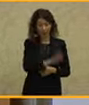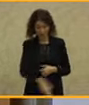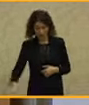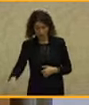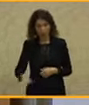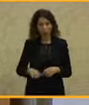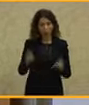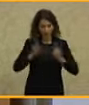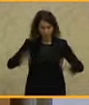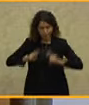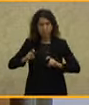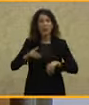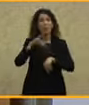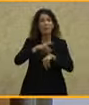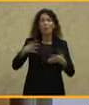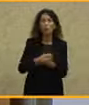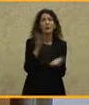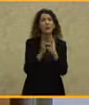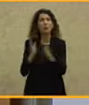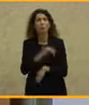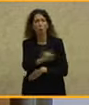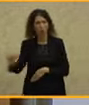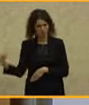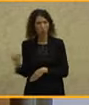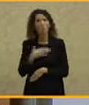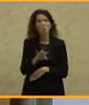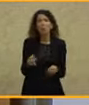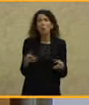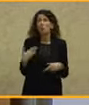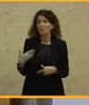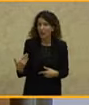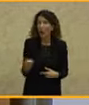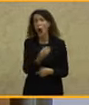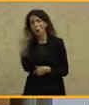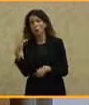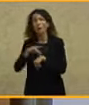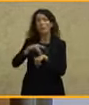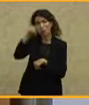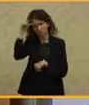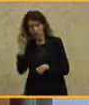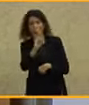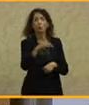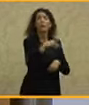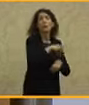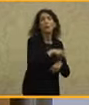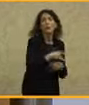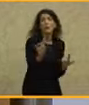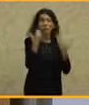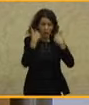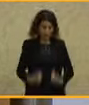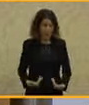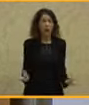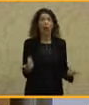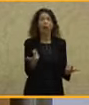cualquier patología tiene tratamiento y que no pasa nada, y que unas son enfermedades mentales y otras son enfermedades